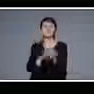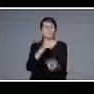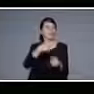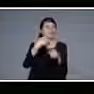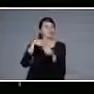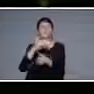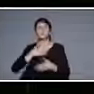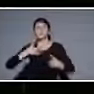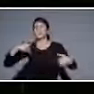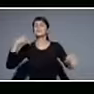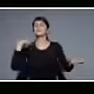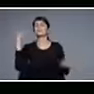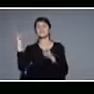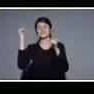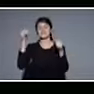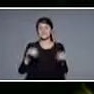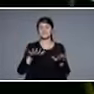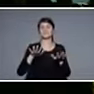que pase, estoy aquí.